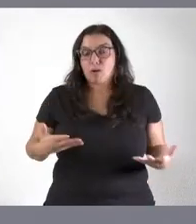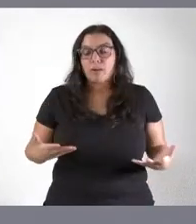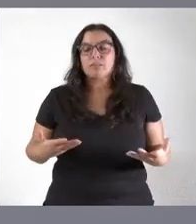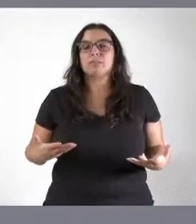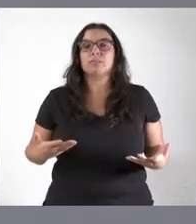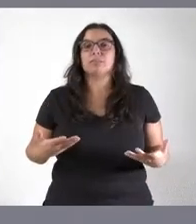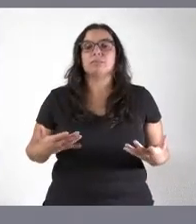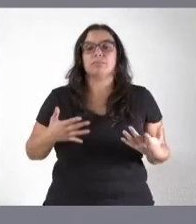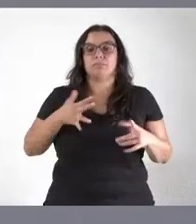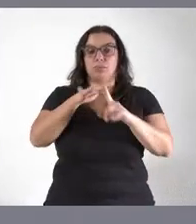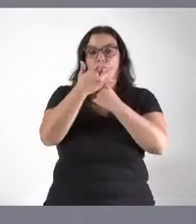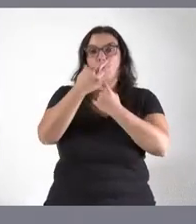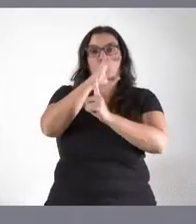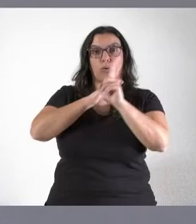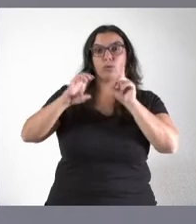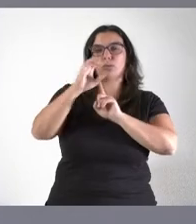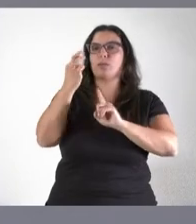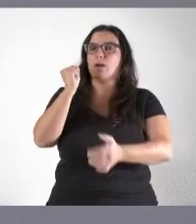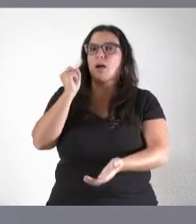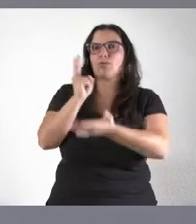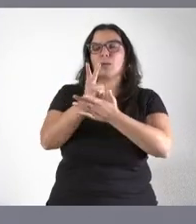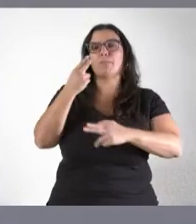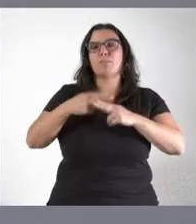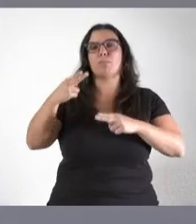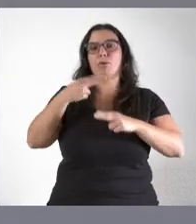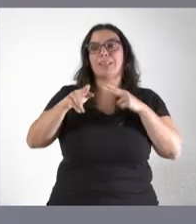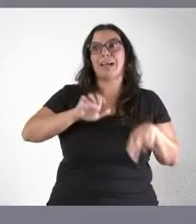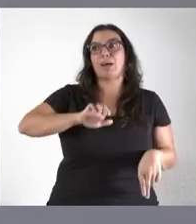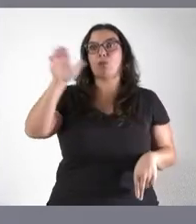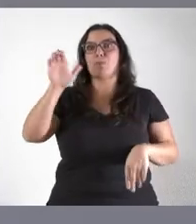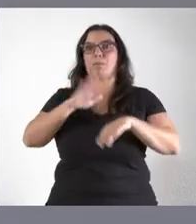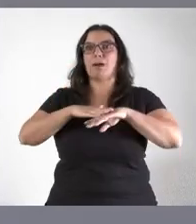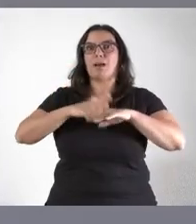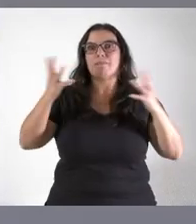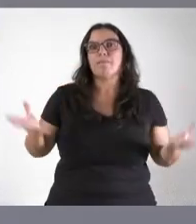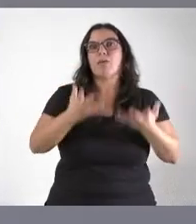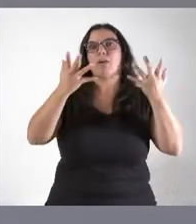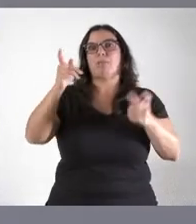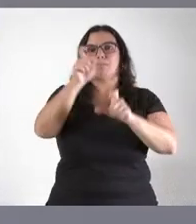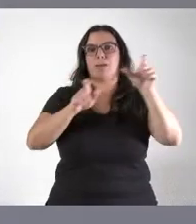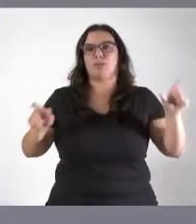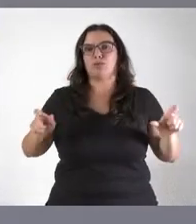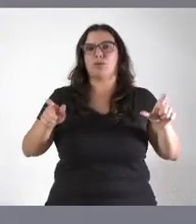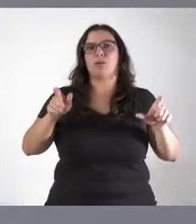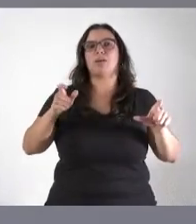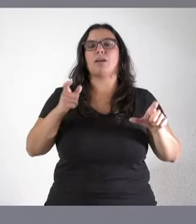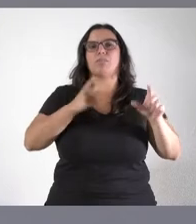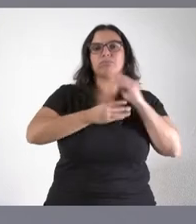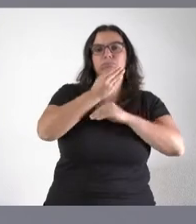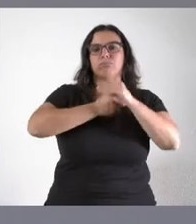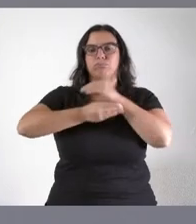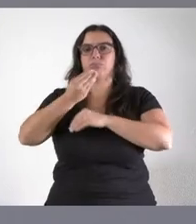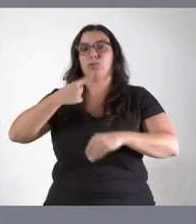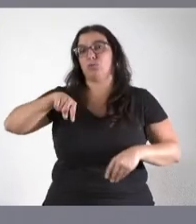contexto de apostar por políticas en Europa en favor de la población y entre estas políticas y lugar a dudas sin esto